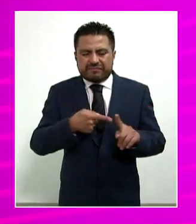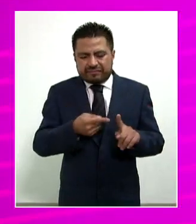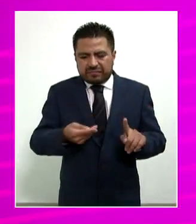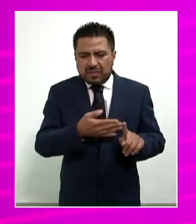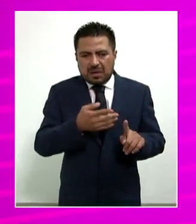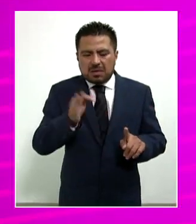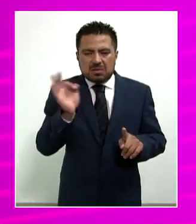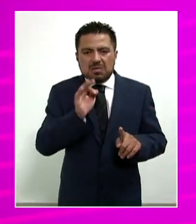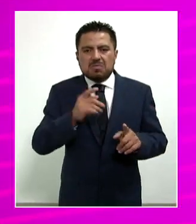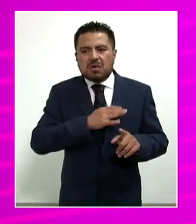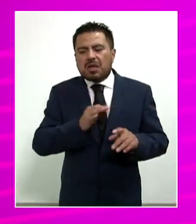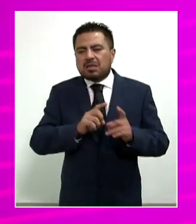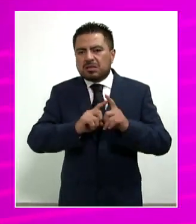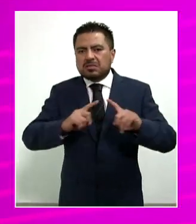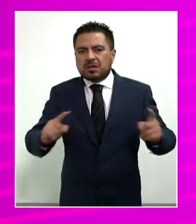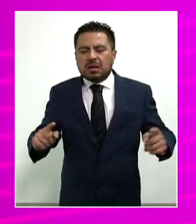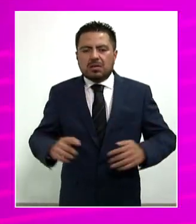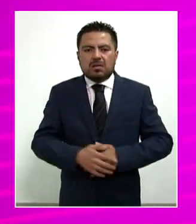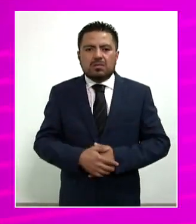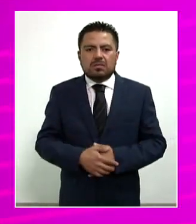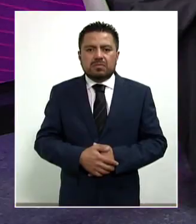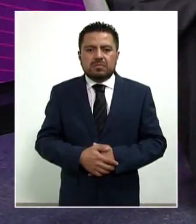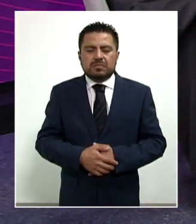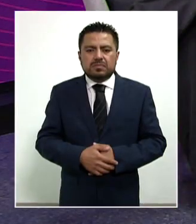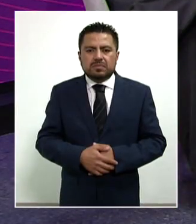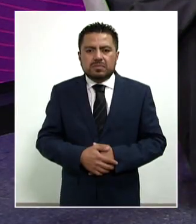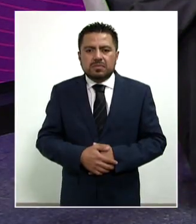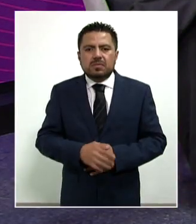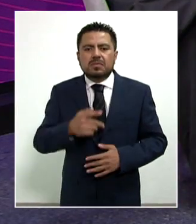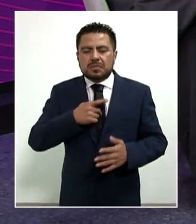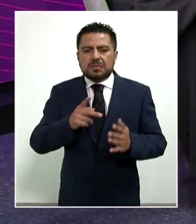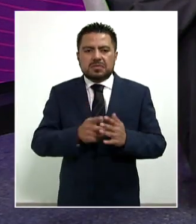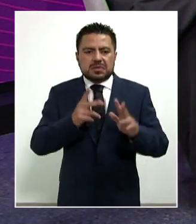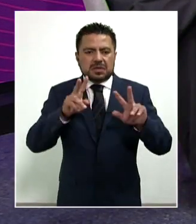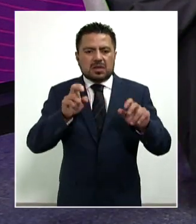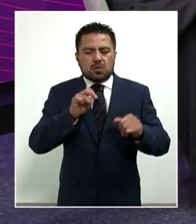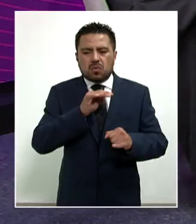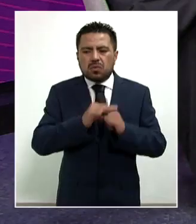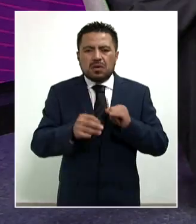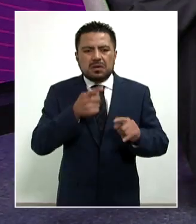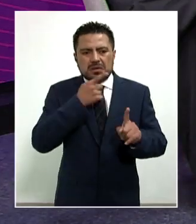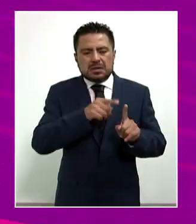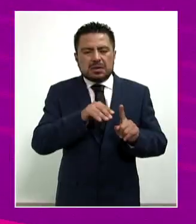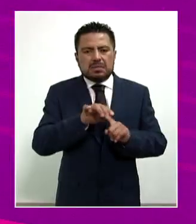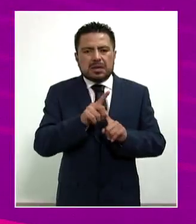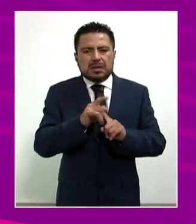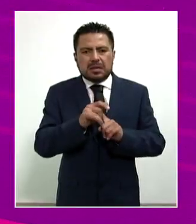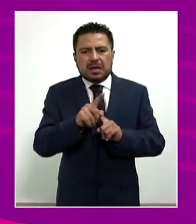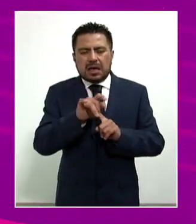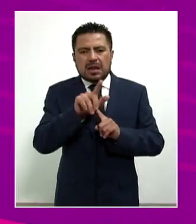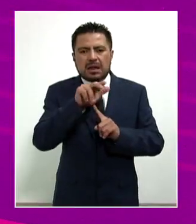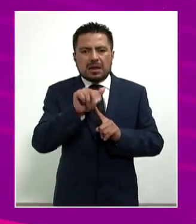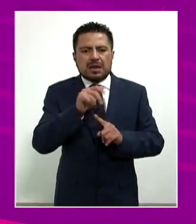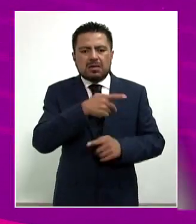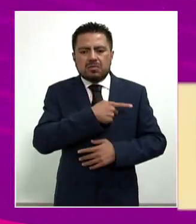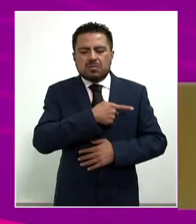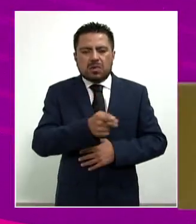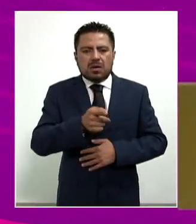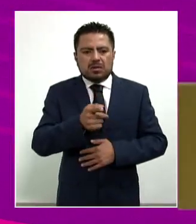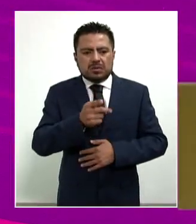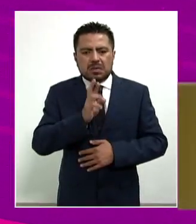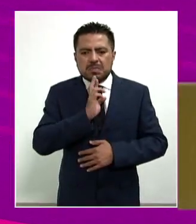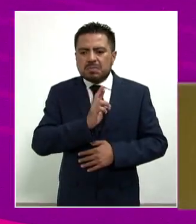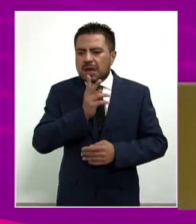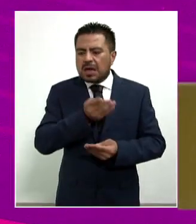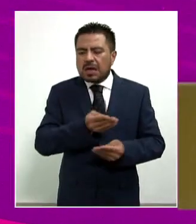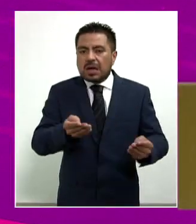su posibilidad de desarrollo. Pues yo retomaría el último que señaló Magdalena, y es que los pobres son